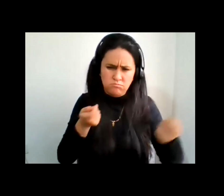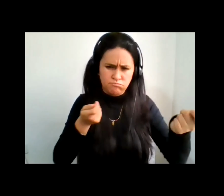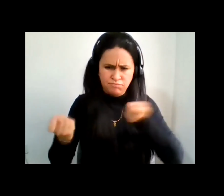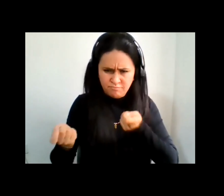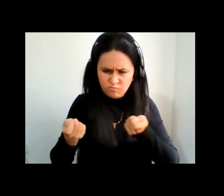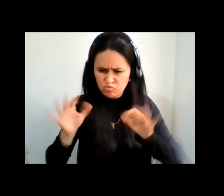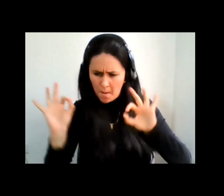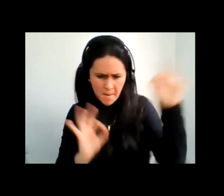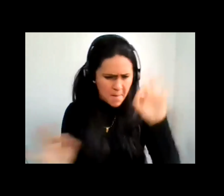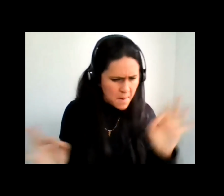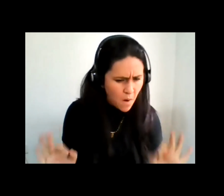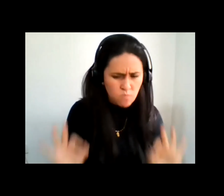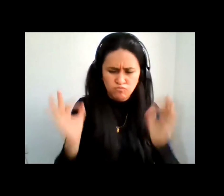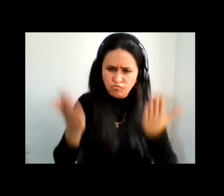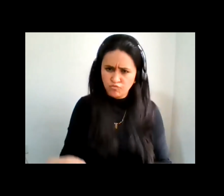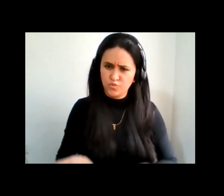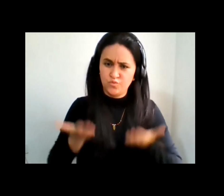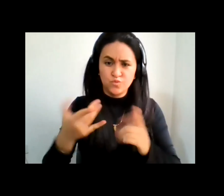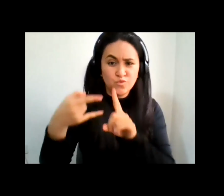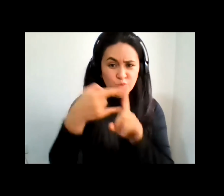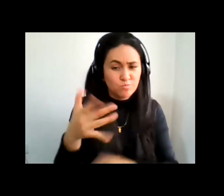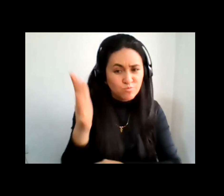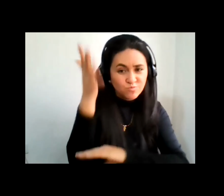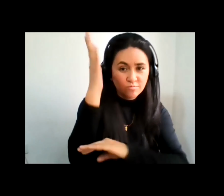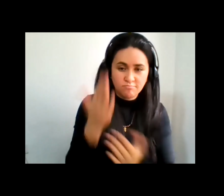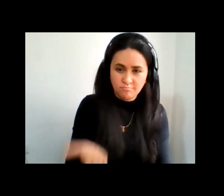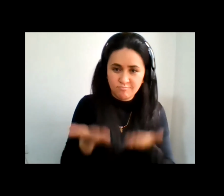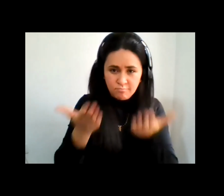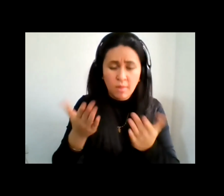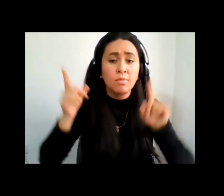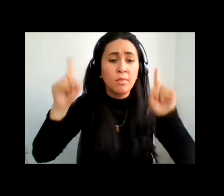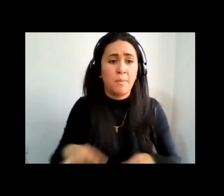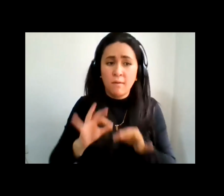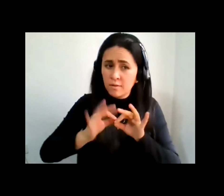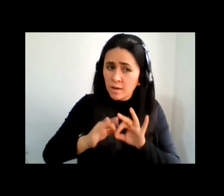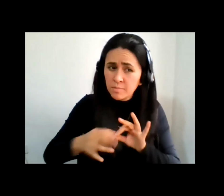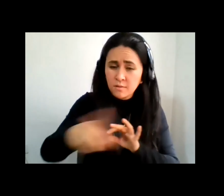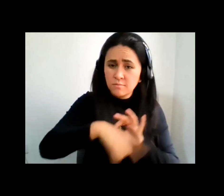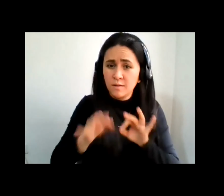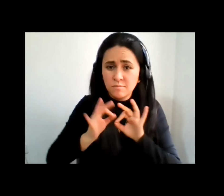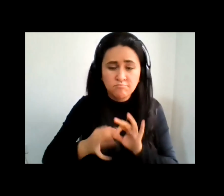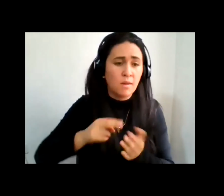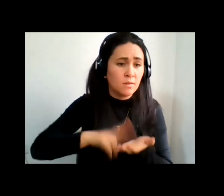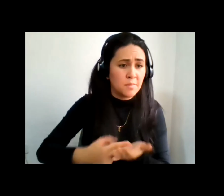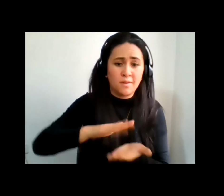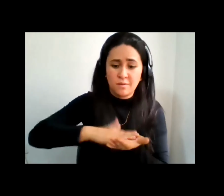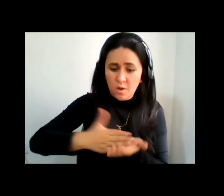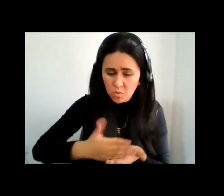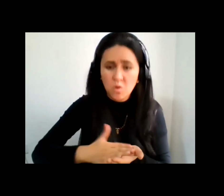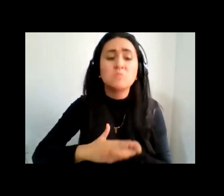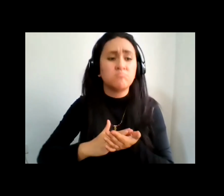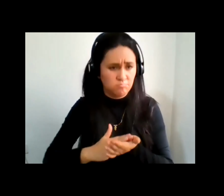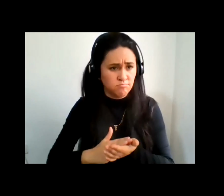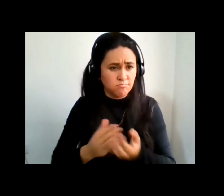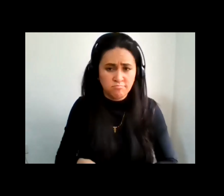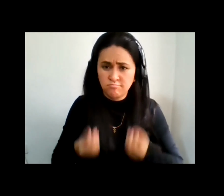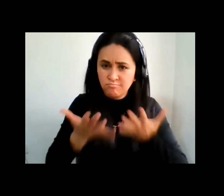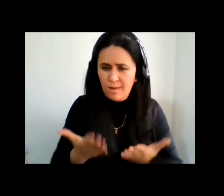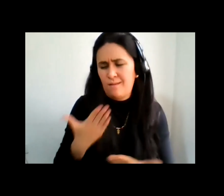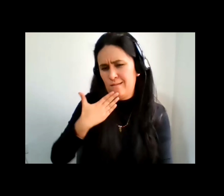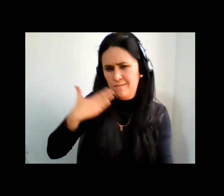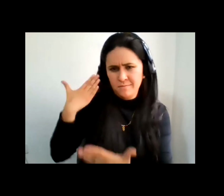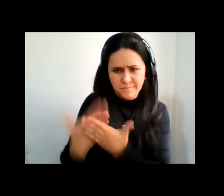actividades podamos llevar adelante, a los intérpretes, por supuesto, a los expositores de nuevo, y en especial